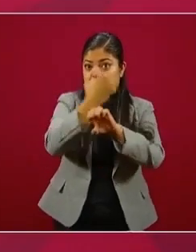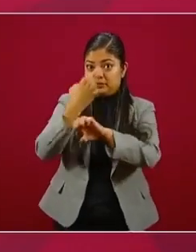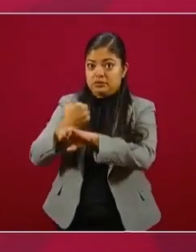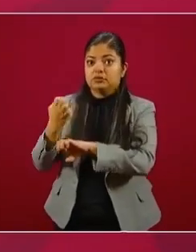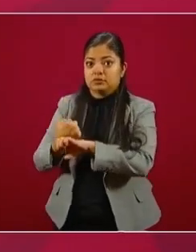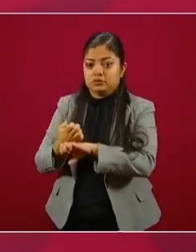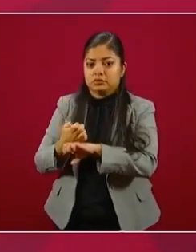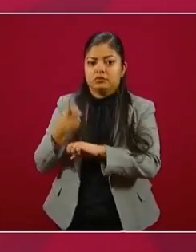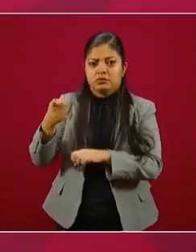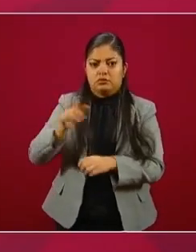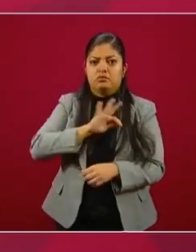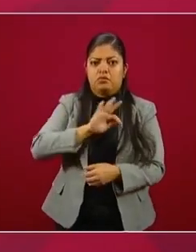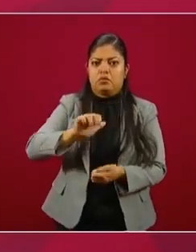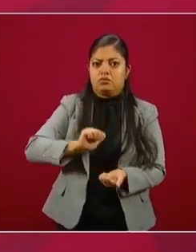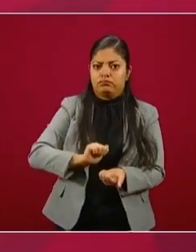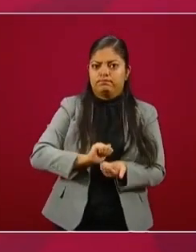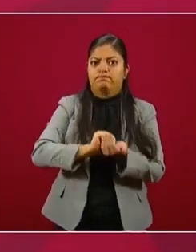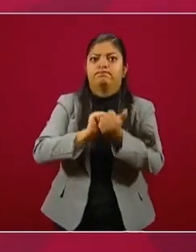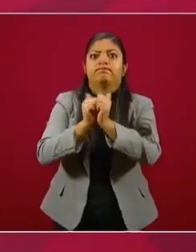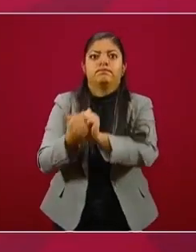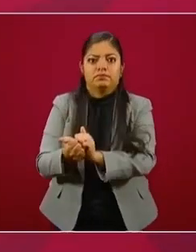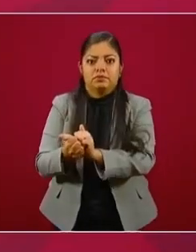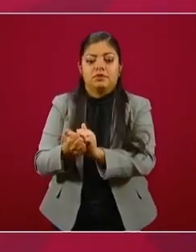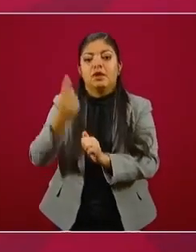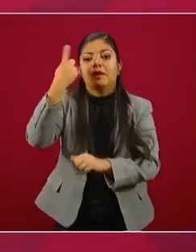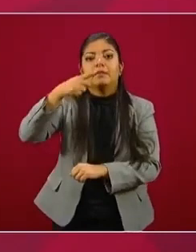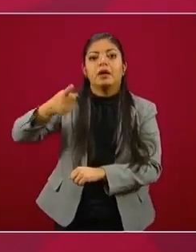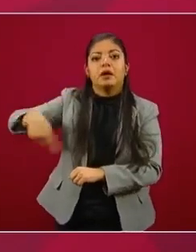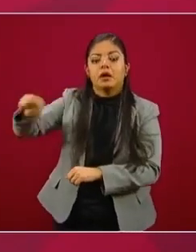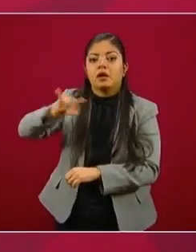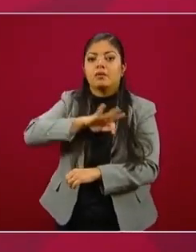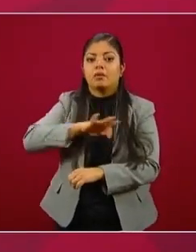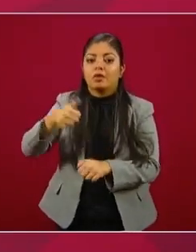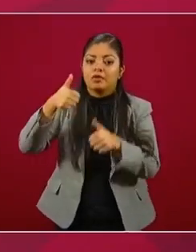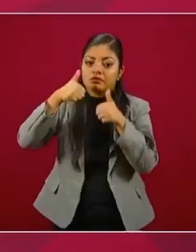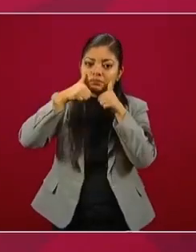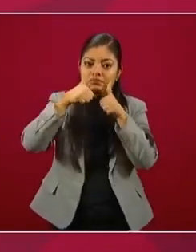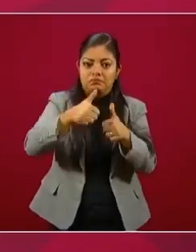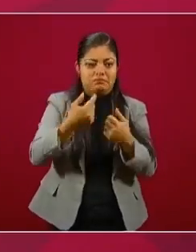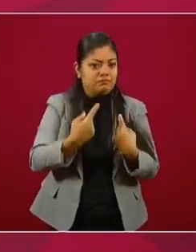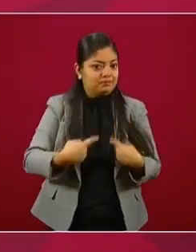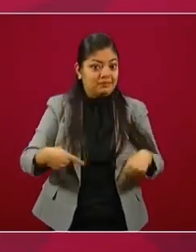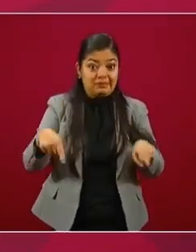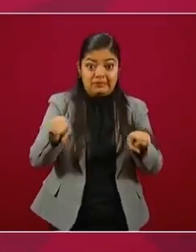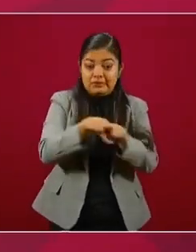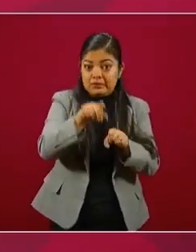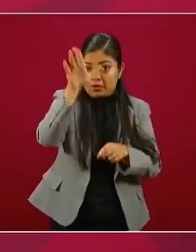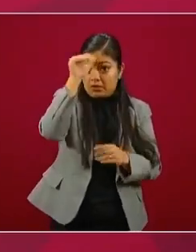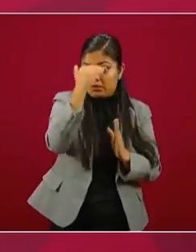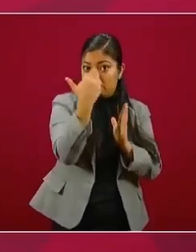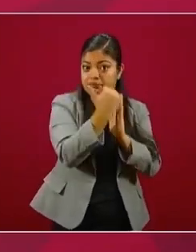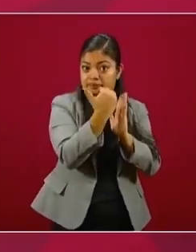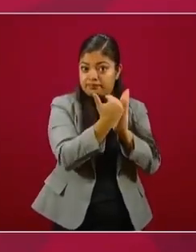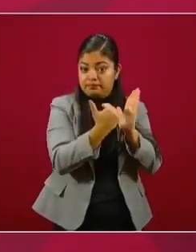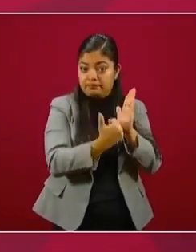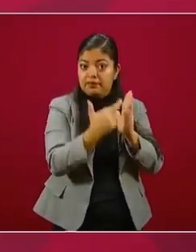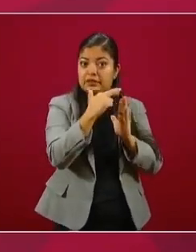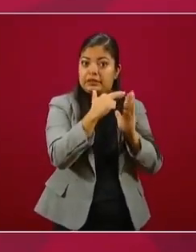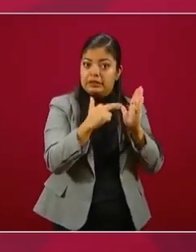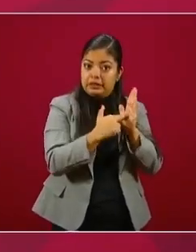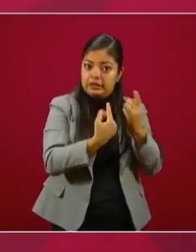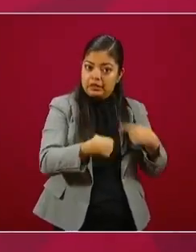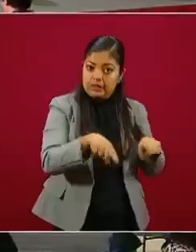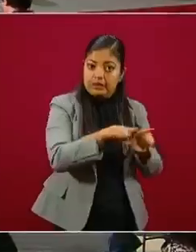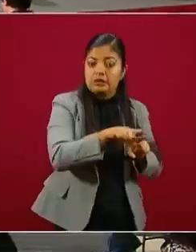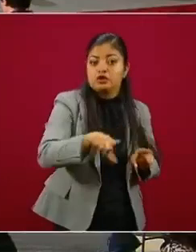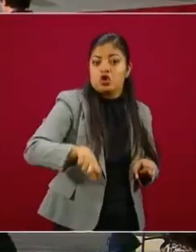puedan reconvertir para atender de conformidad con las prioridades que marque cada gobierno estatal, la